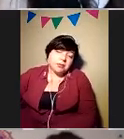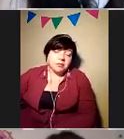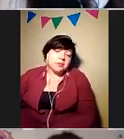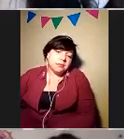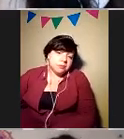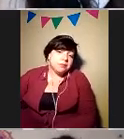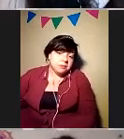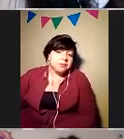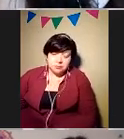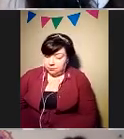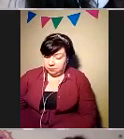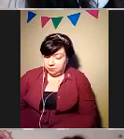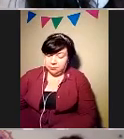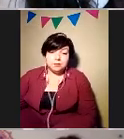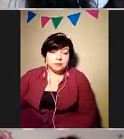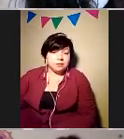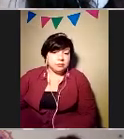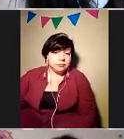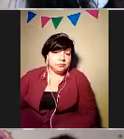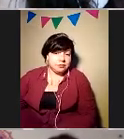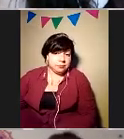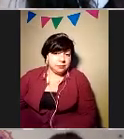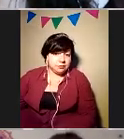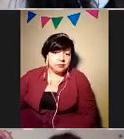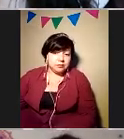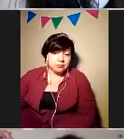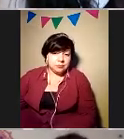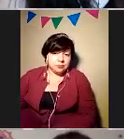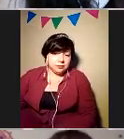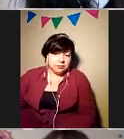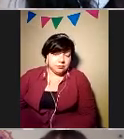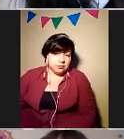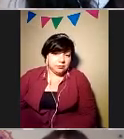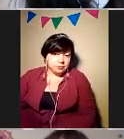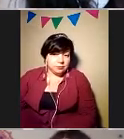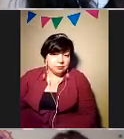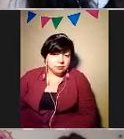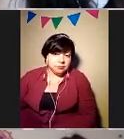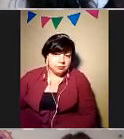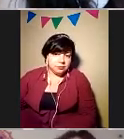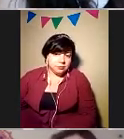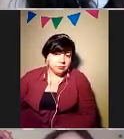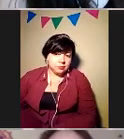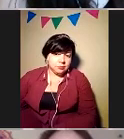Del sujeto. El hombre es más rudo y va a ser más trabajo pesado, y su ropa tiene que estar preparada para eso, y la ropa de la mujer va a ser solo